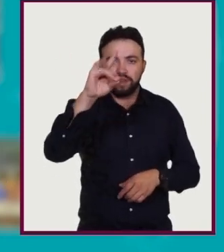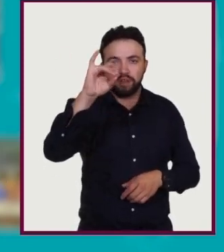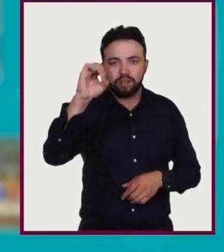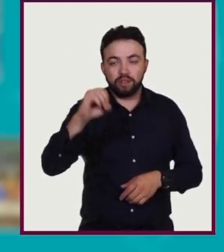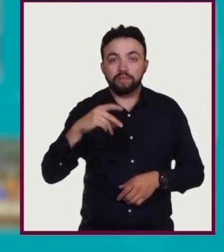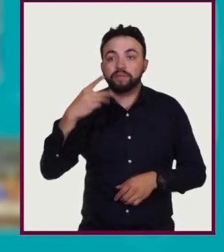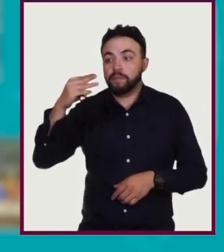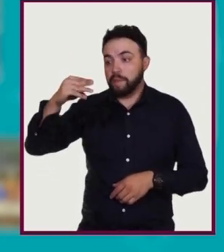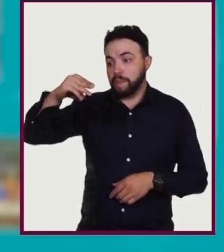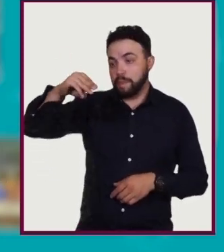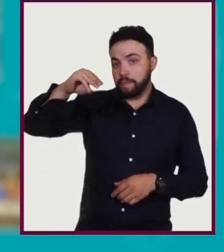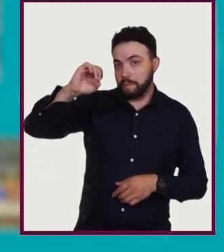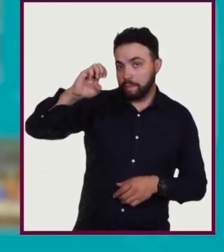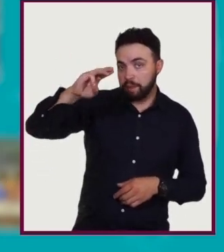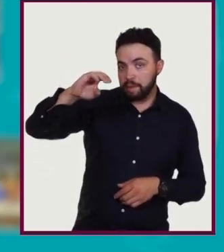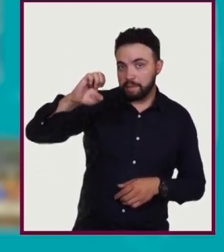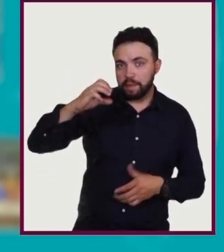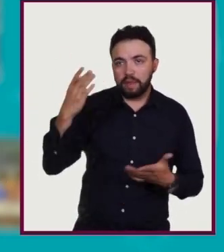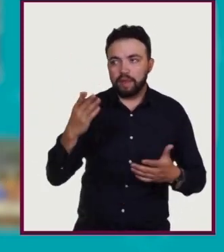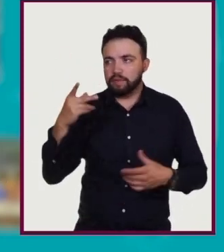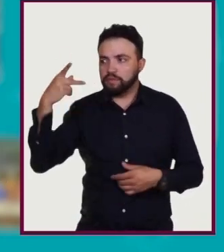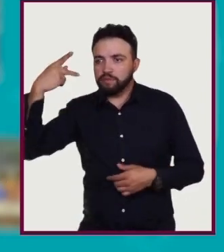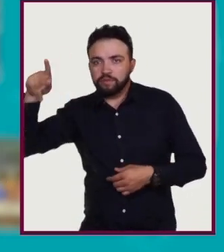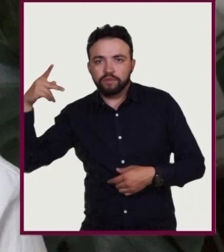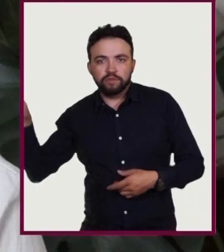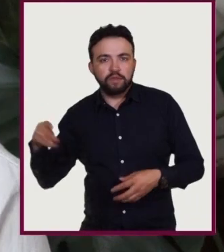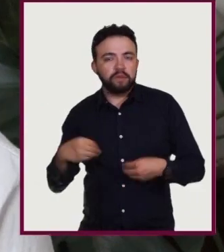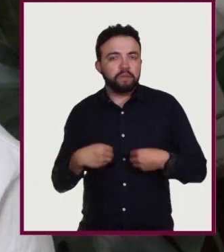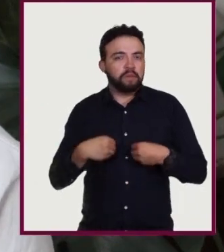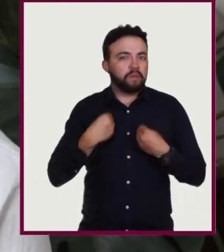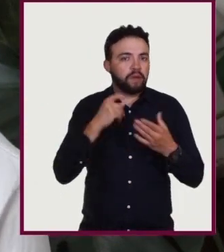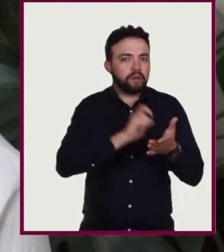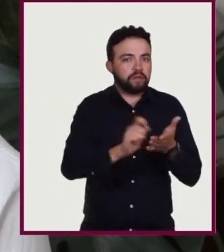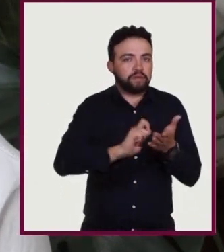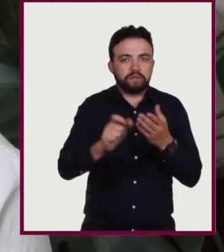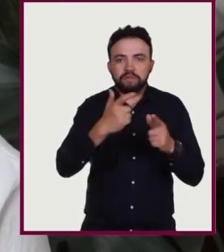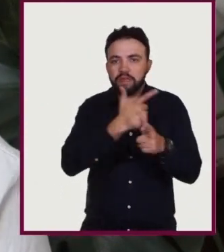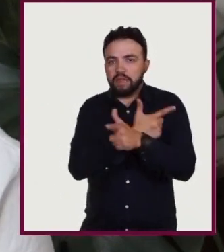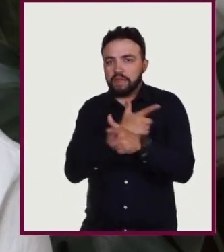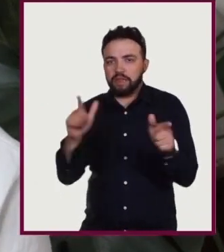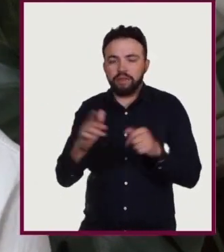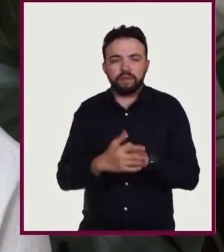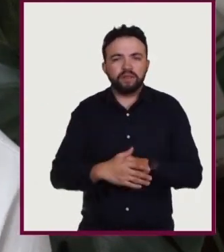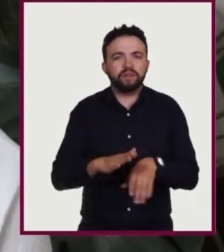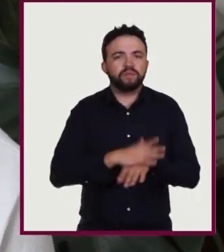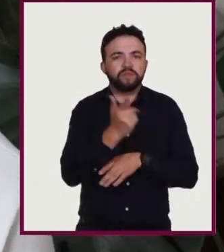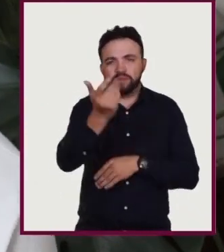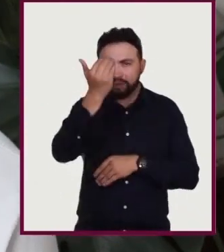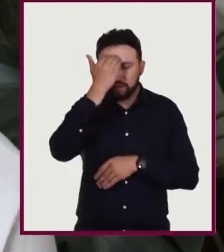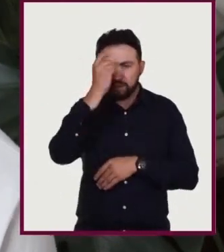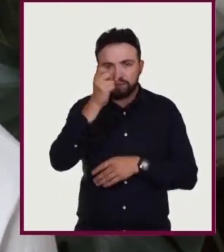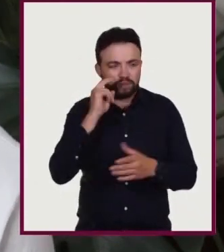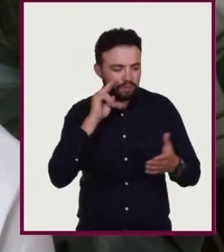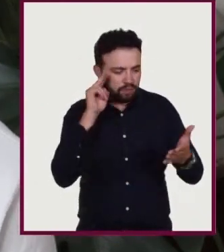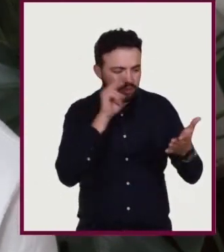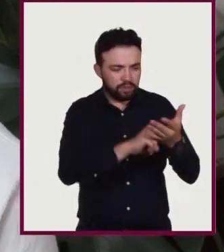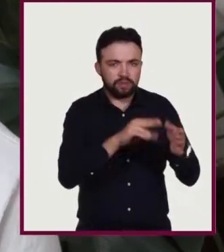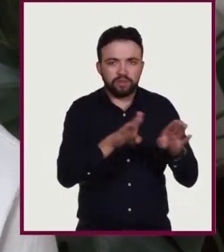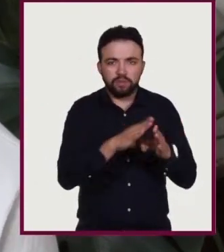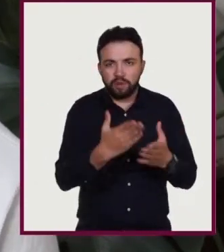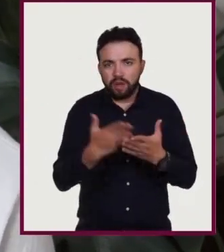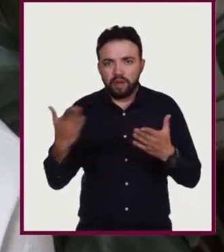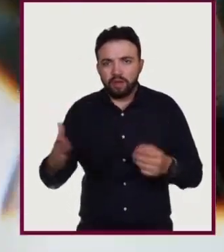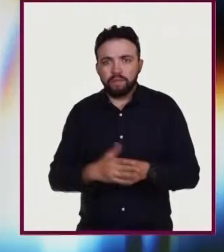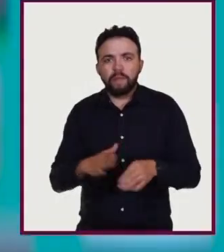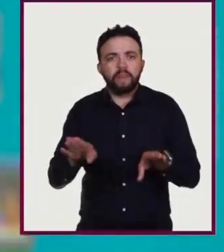memes le permiten a las personas crear los propios relatos de su vida. ¿Cuál es la importancia de conocer el lenguaje visual contemporáneo? ¿Cómo dialogan